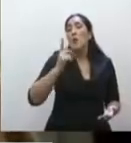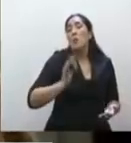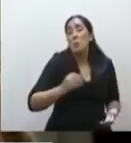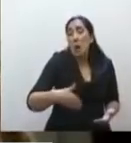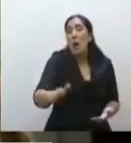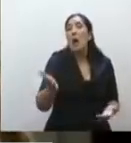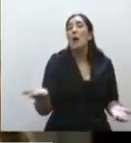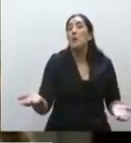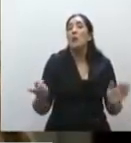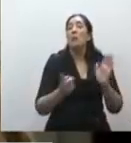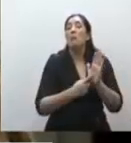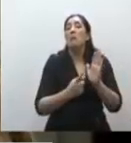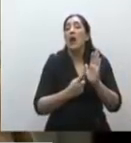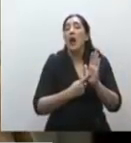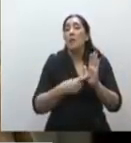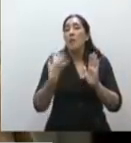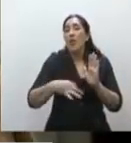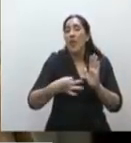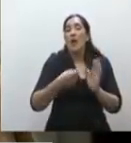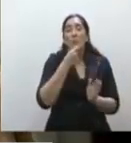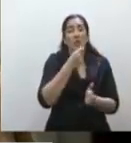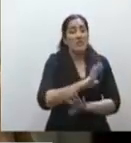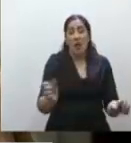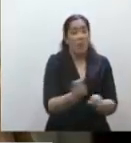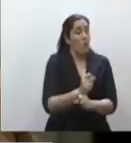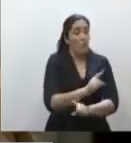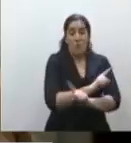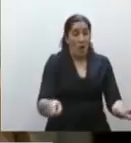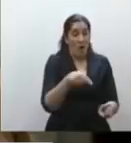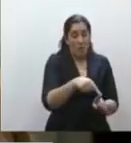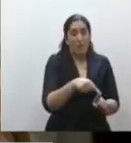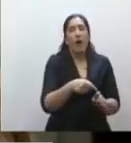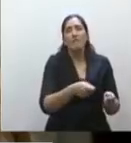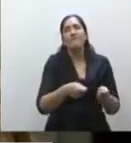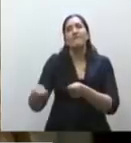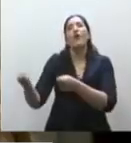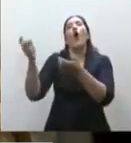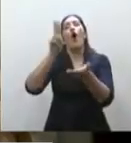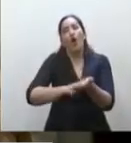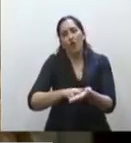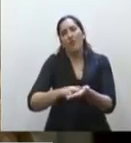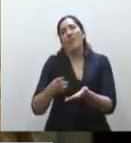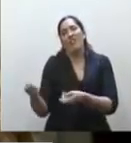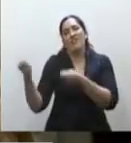cuando reglamentariamente a partir del rechazo se pueda tratar nuevamente, pero